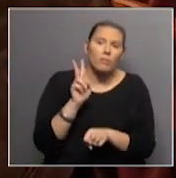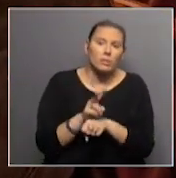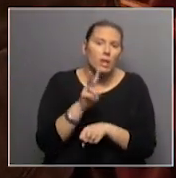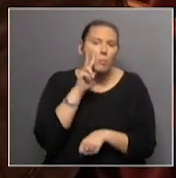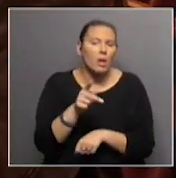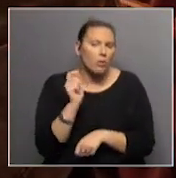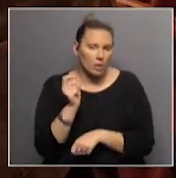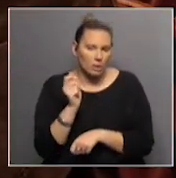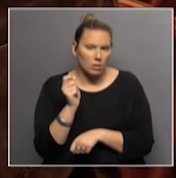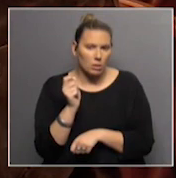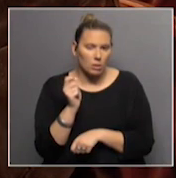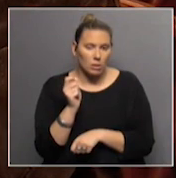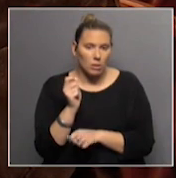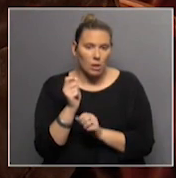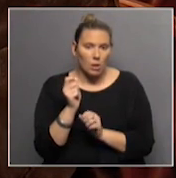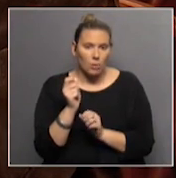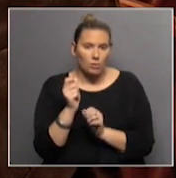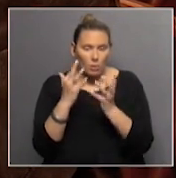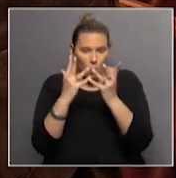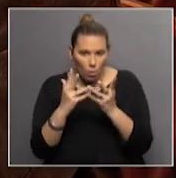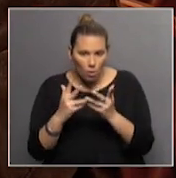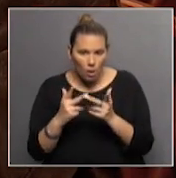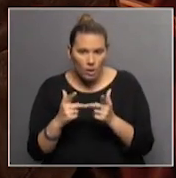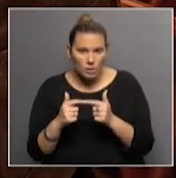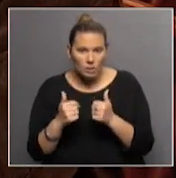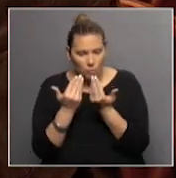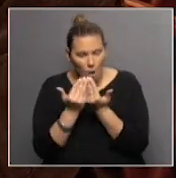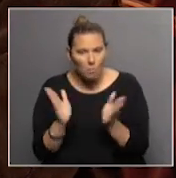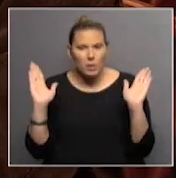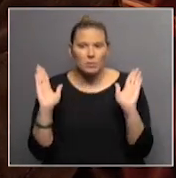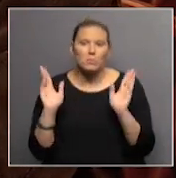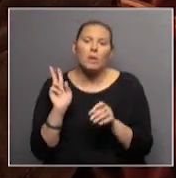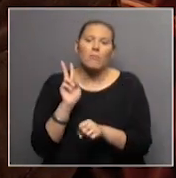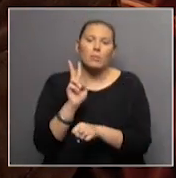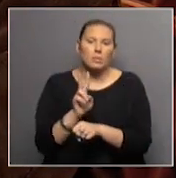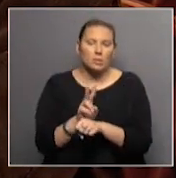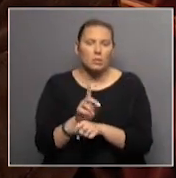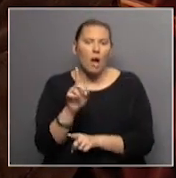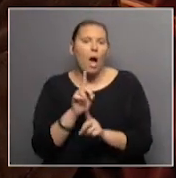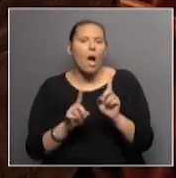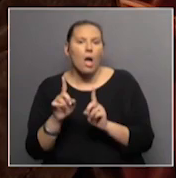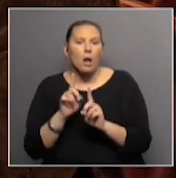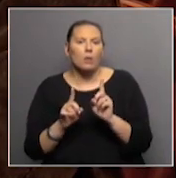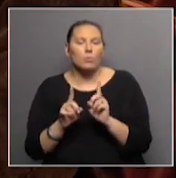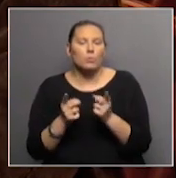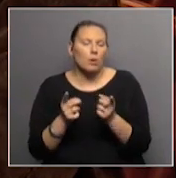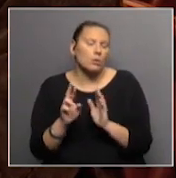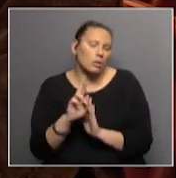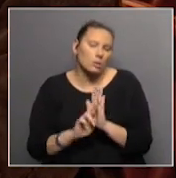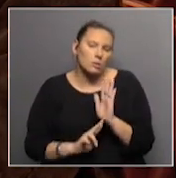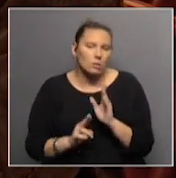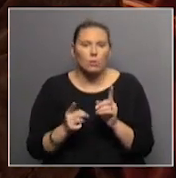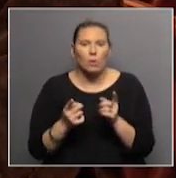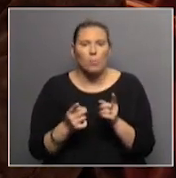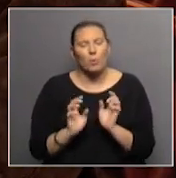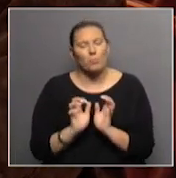mirador? Cuando estamos armando ya la reapertura de las visitas con algunos requerimientos especiales por el tema